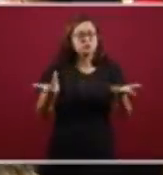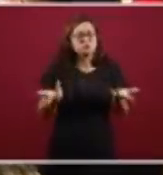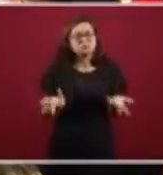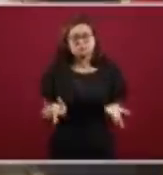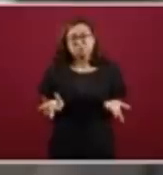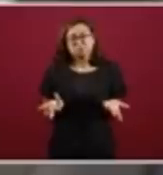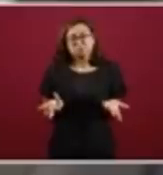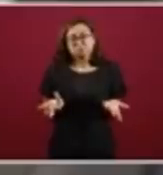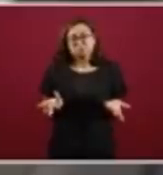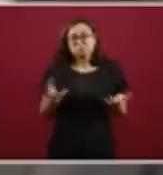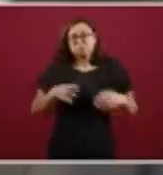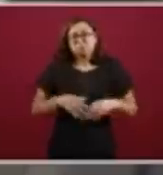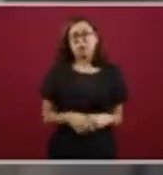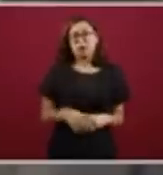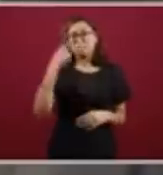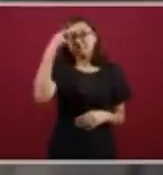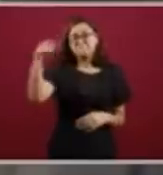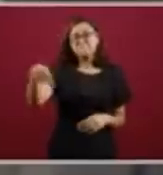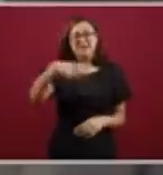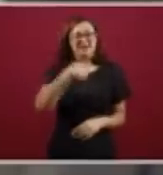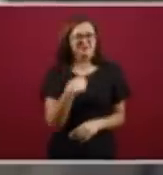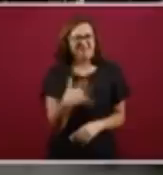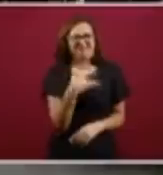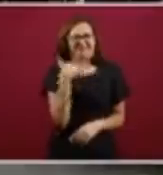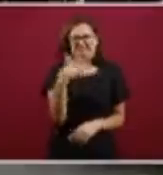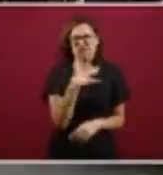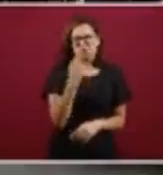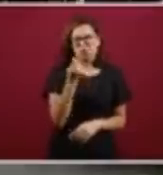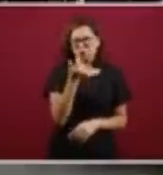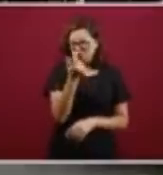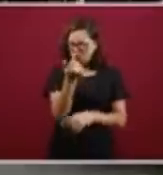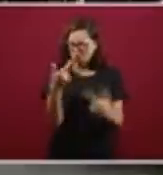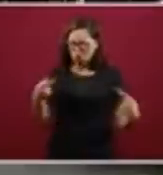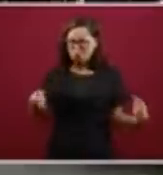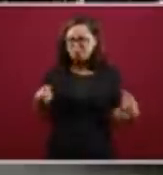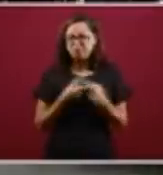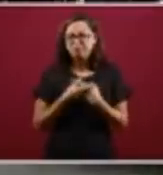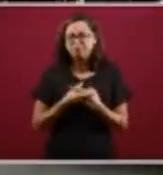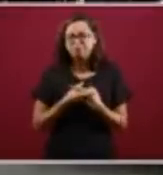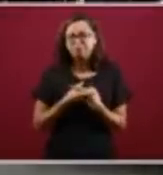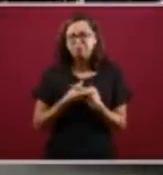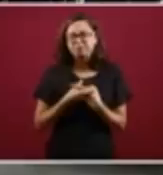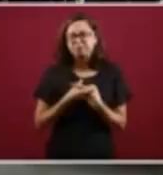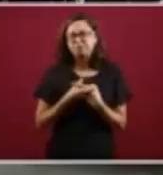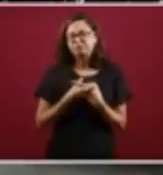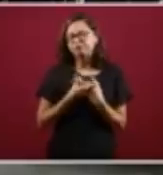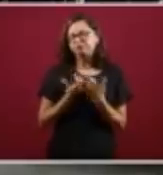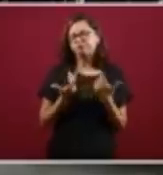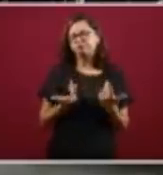Entonces, a mí se me hace un poquito incongruente que